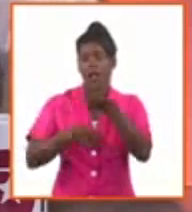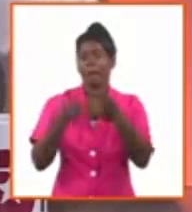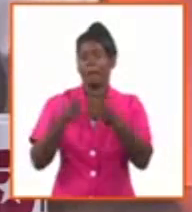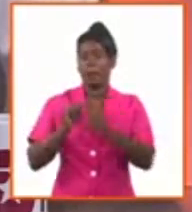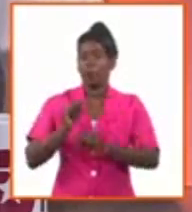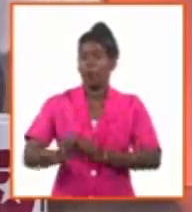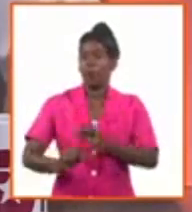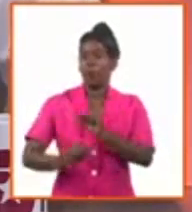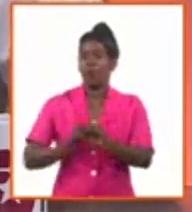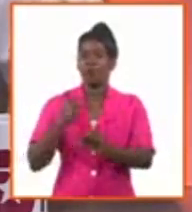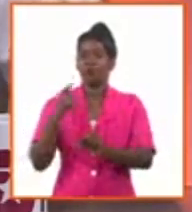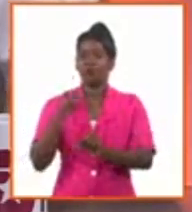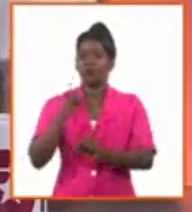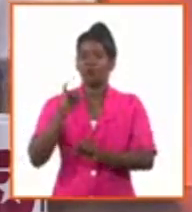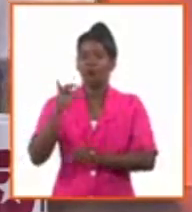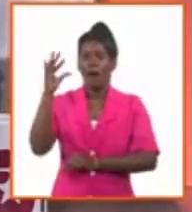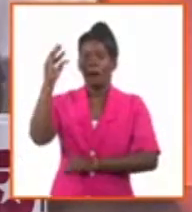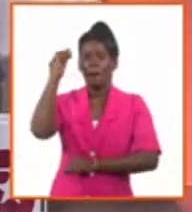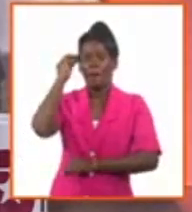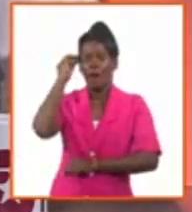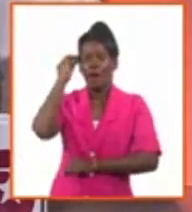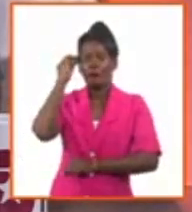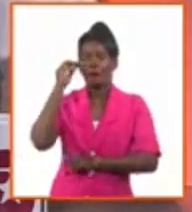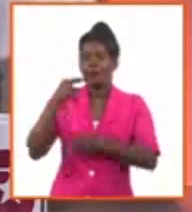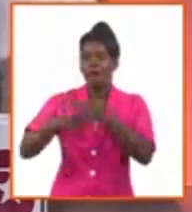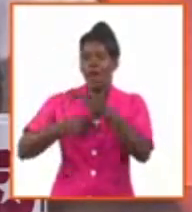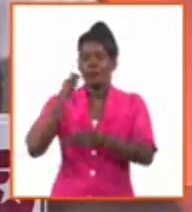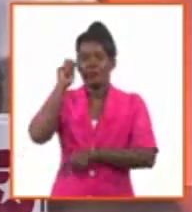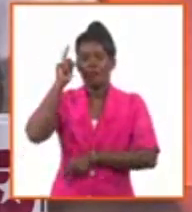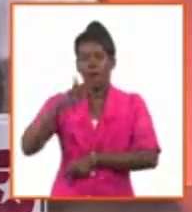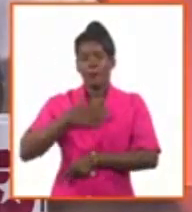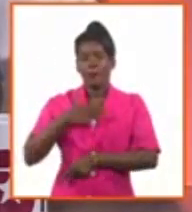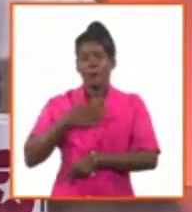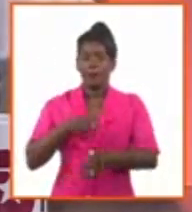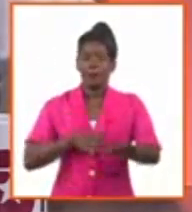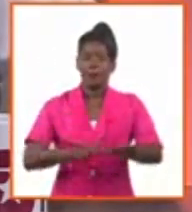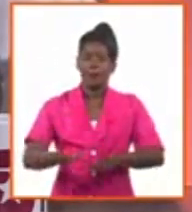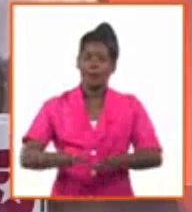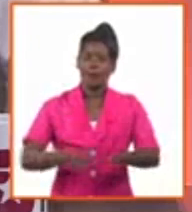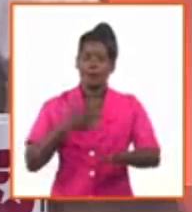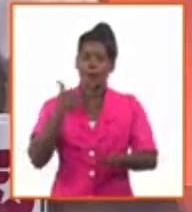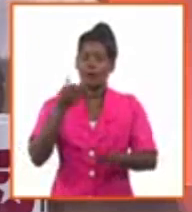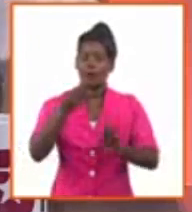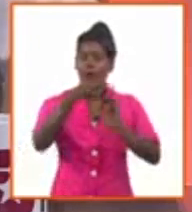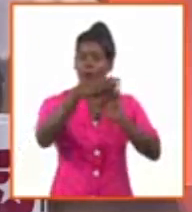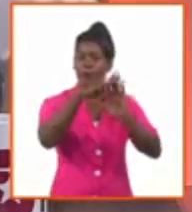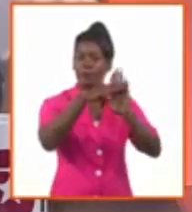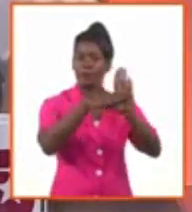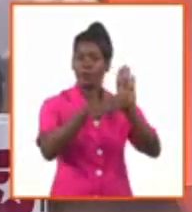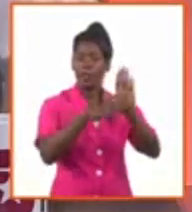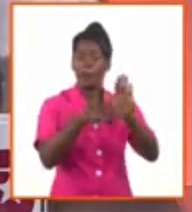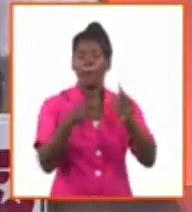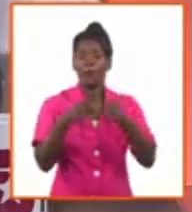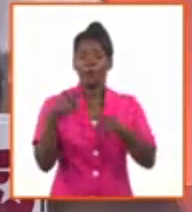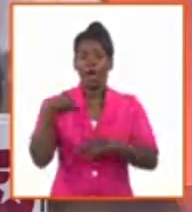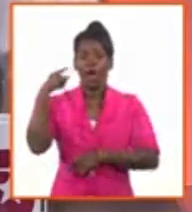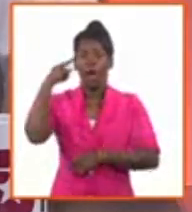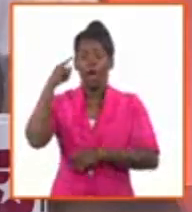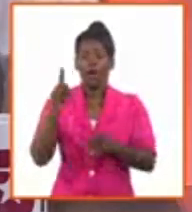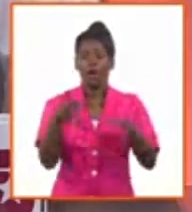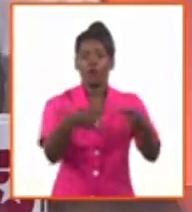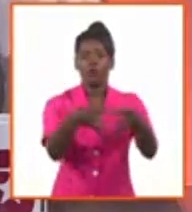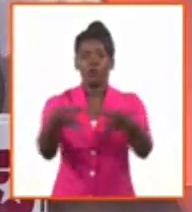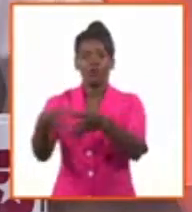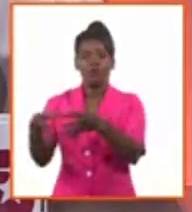poco que ya pensando con las propias preparaciones que iniciamos con cada uno de los secretariados de la